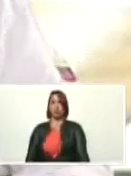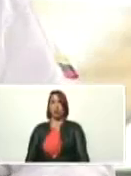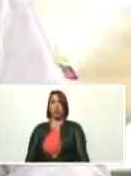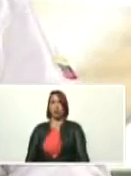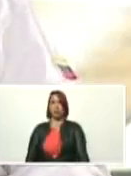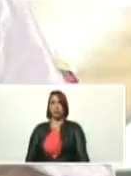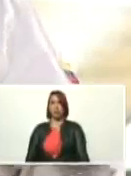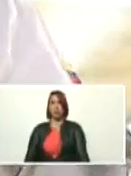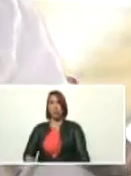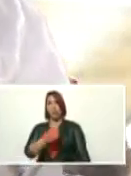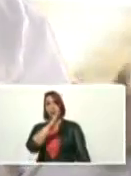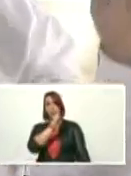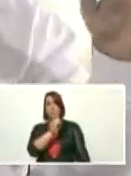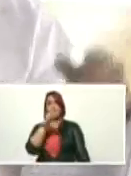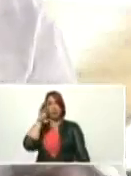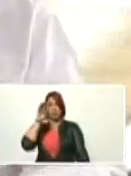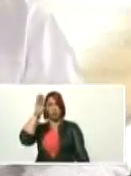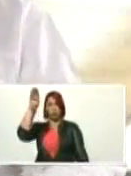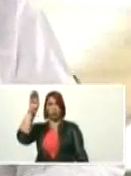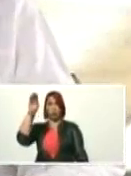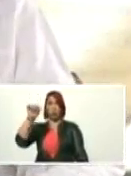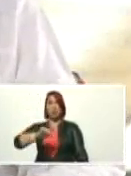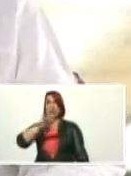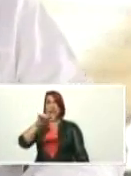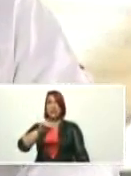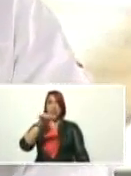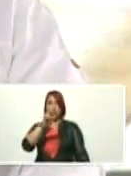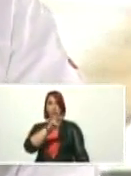esperanza del futuro, del siglo XXI.